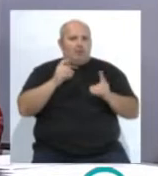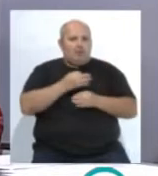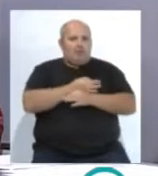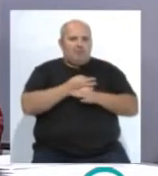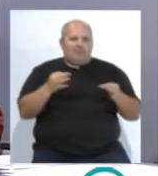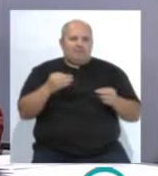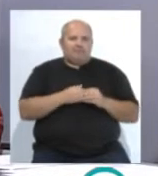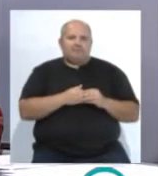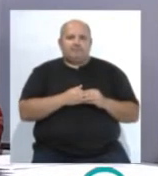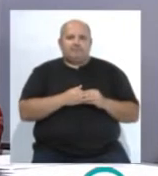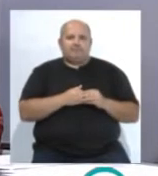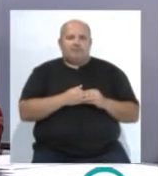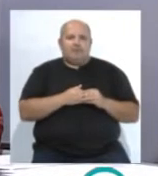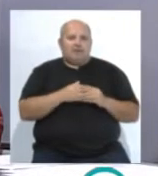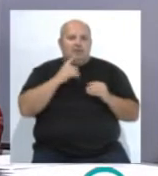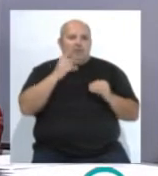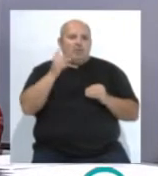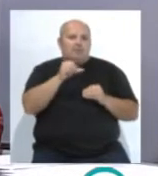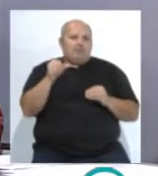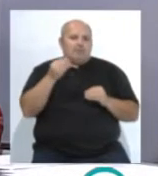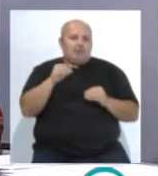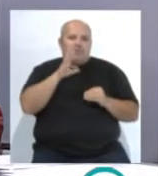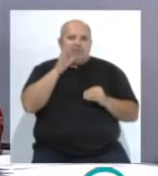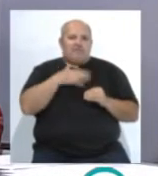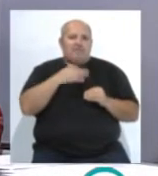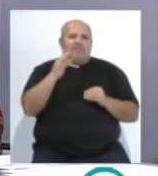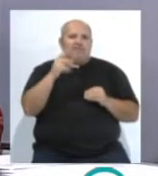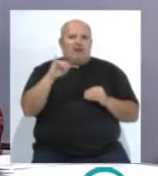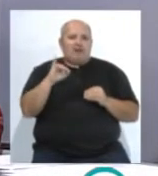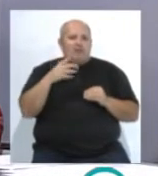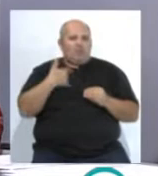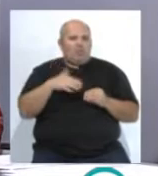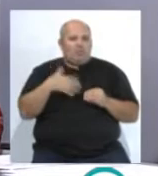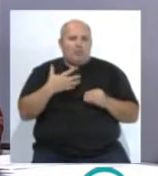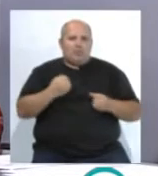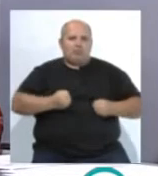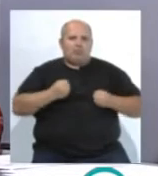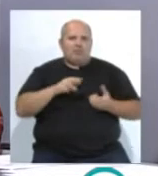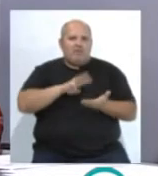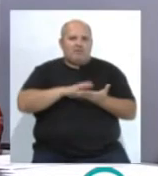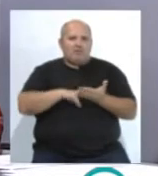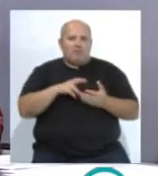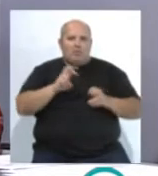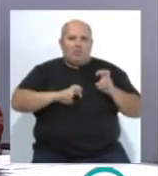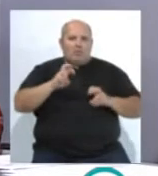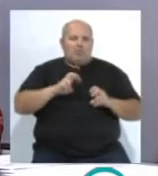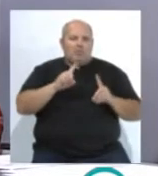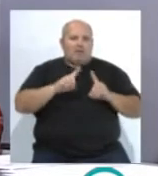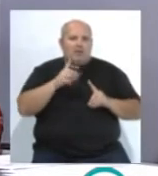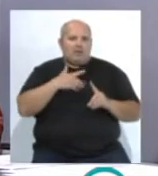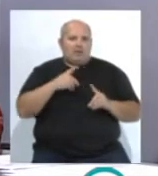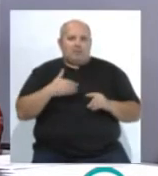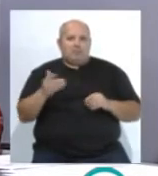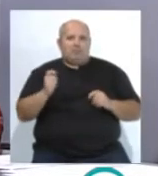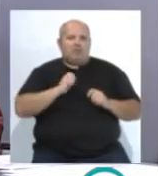le marca el míster. Y quiero destacar otra semana más también a Fali, ¿no? Está aportando ahí una contundencia atrás, un no buscar ese problema,